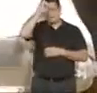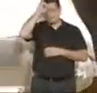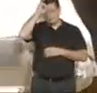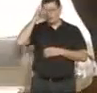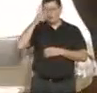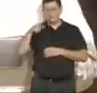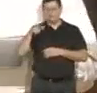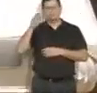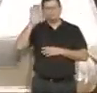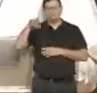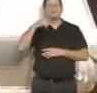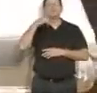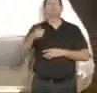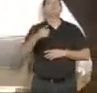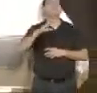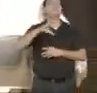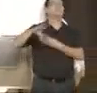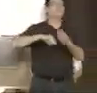pueblo.